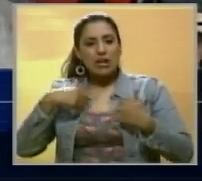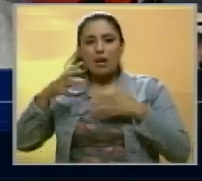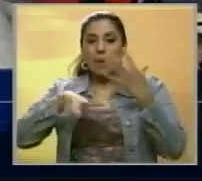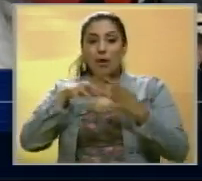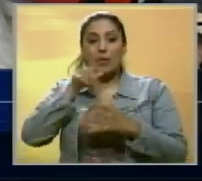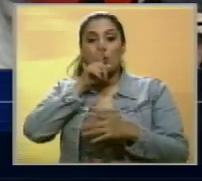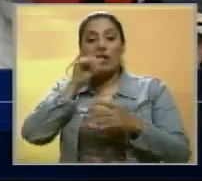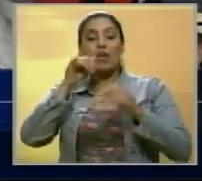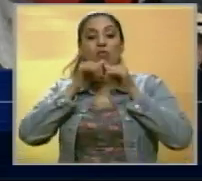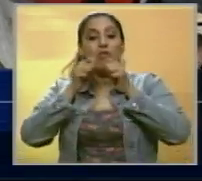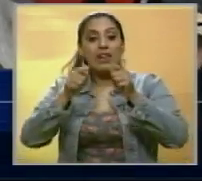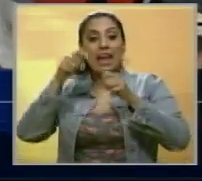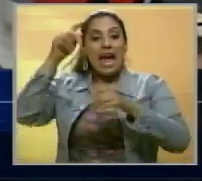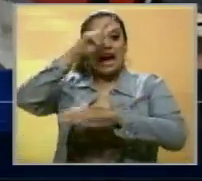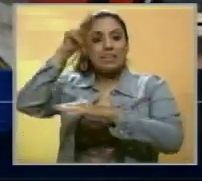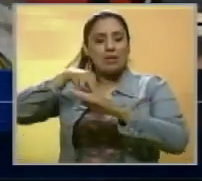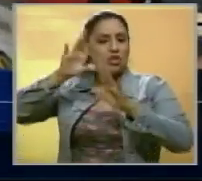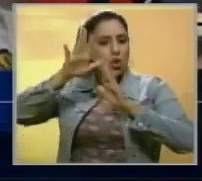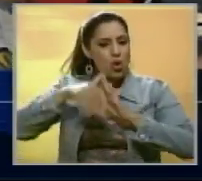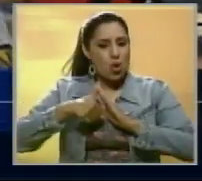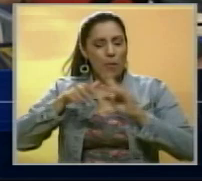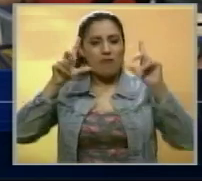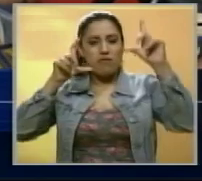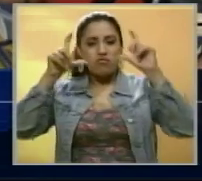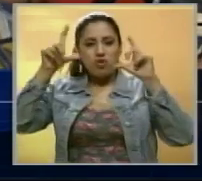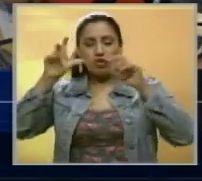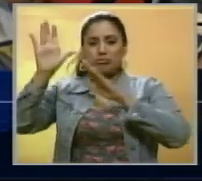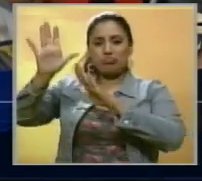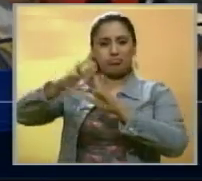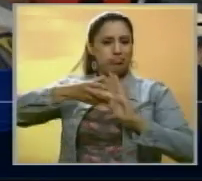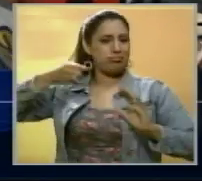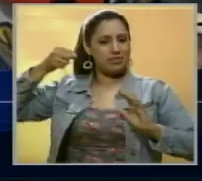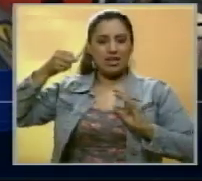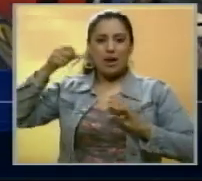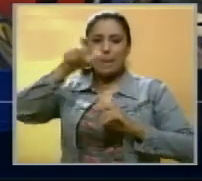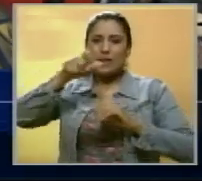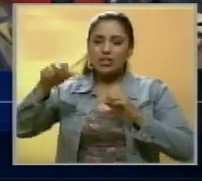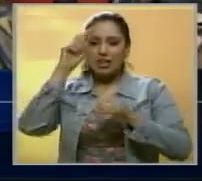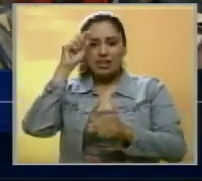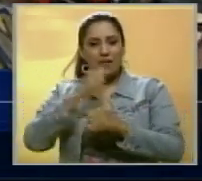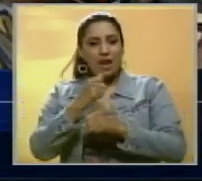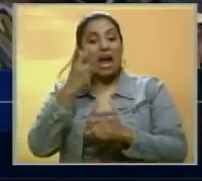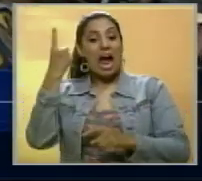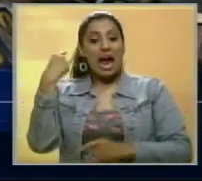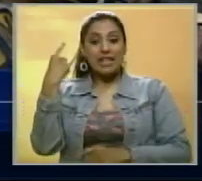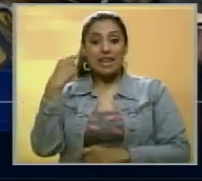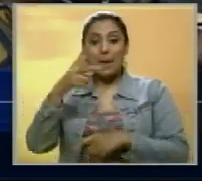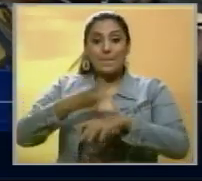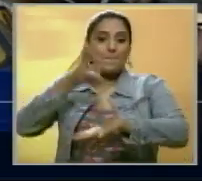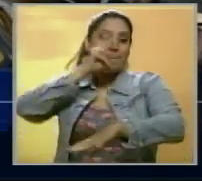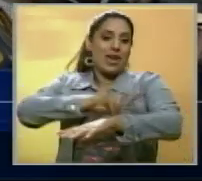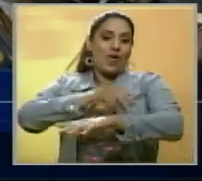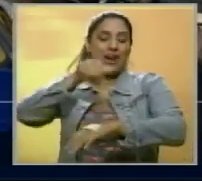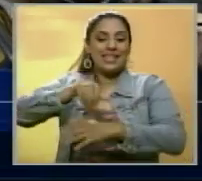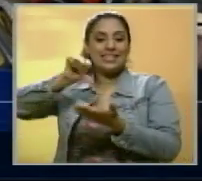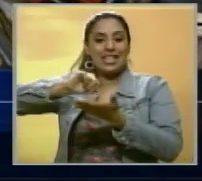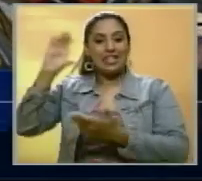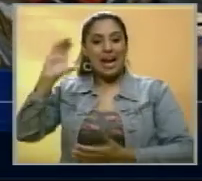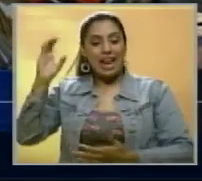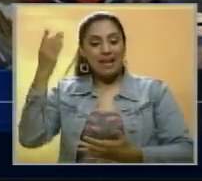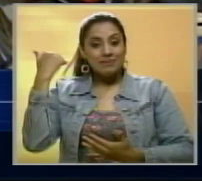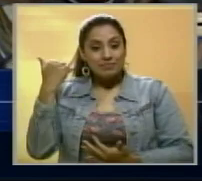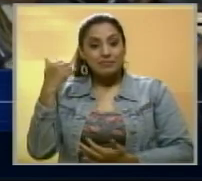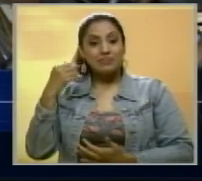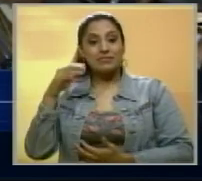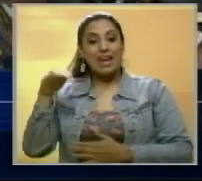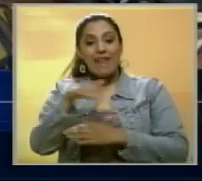para que los medios entren a la asamblea, han robado fotógrafos en pleno cubriendo las actividades, y ayer lo que ocurrió en el centro de Caracas, bueno,